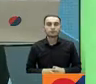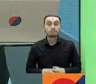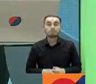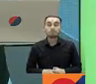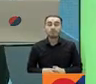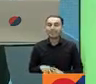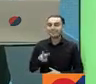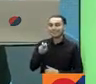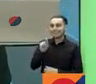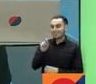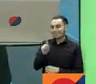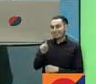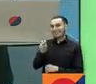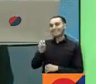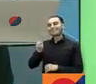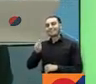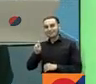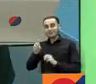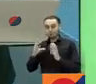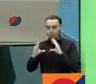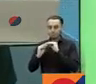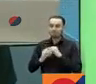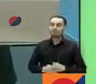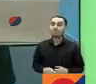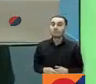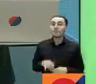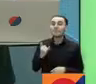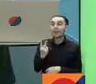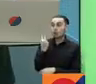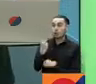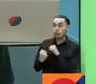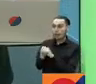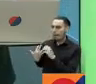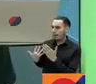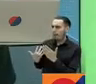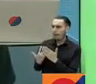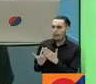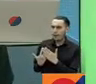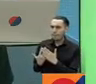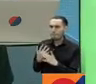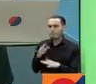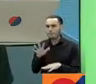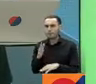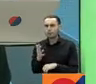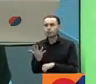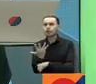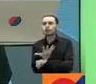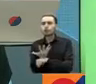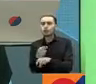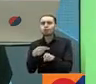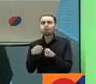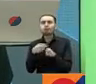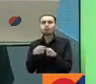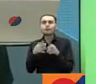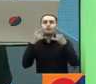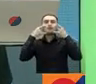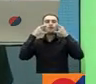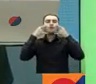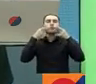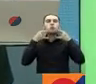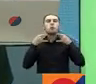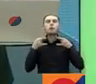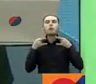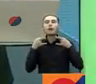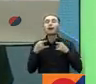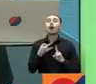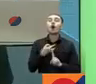Siete y seis de la noche, tras 2 años de su uso, en menos de 5 horas, inicia la eliminación del